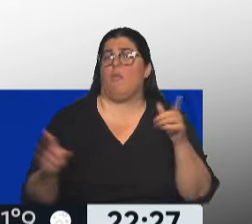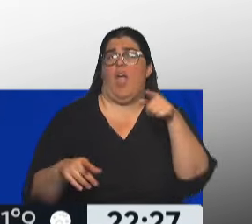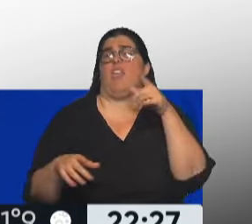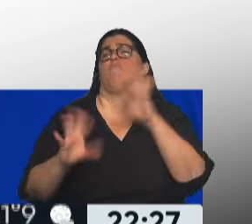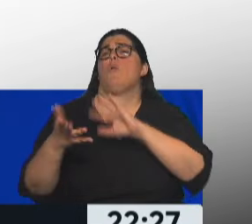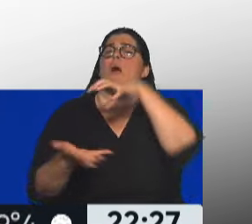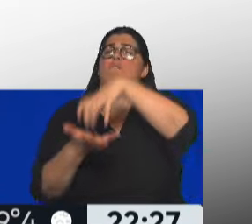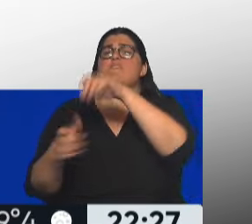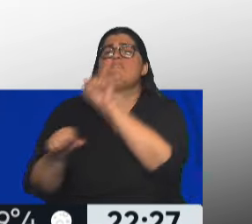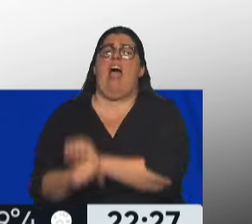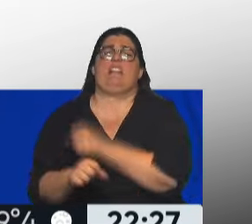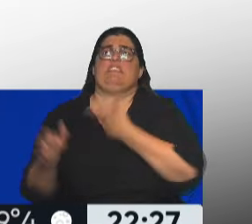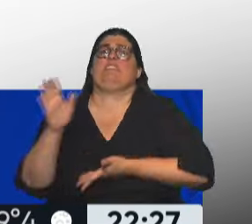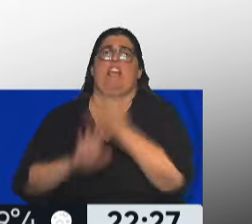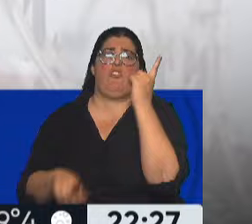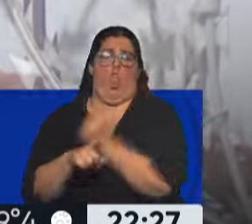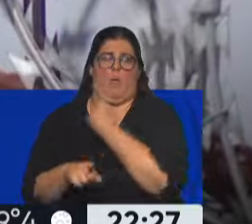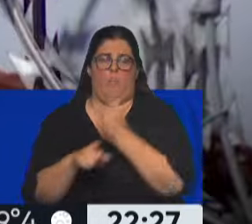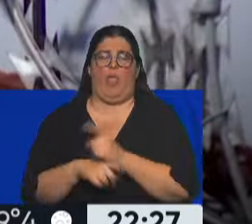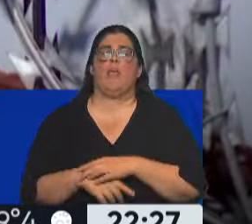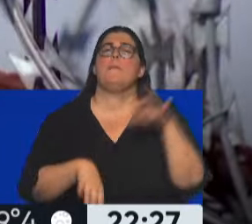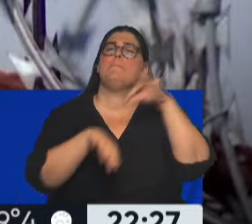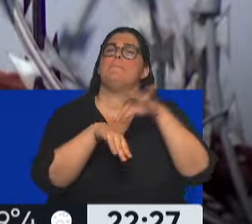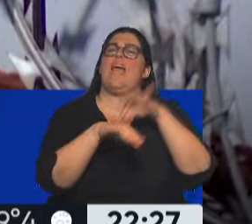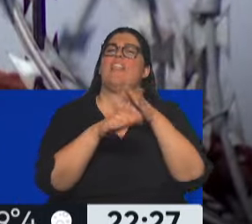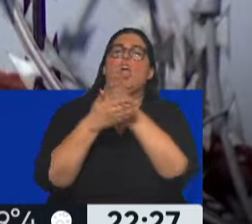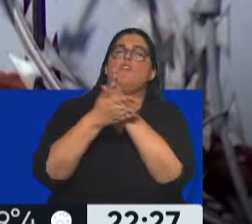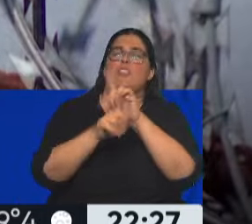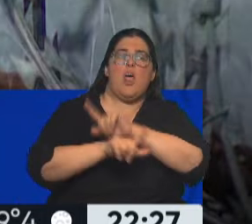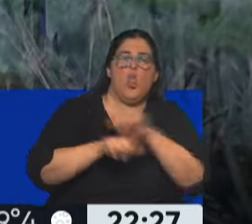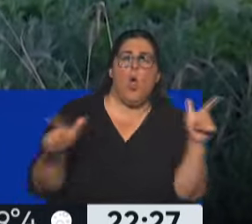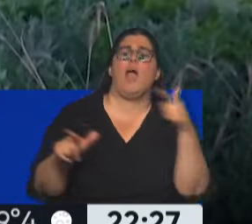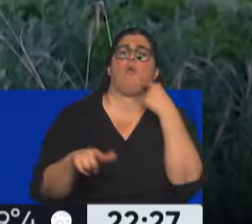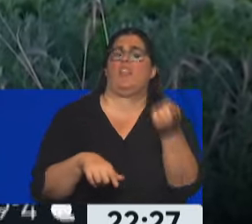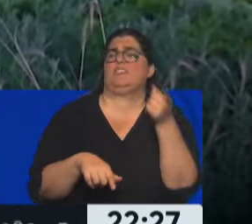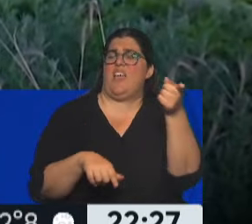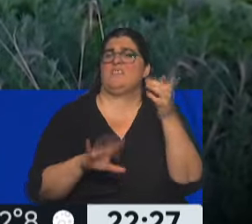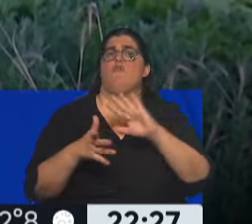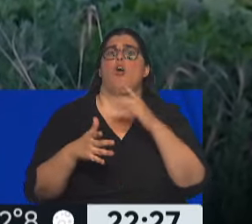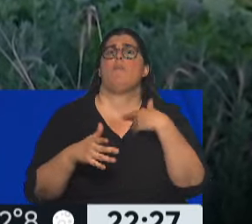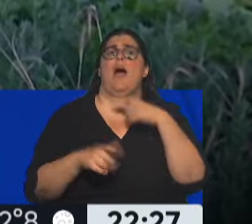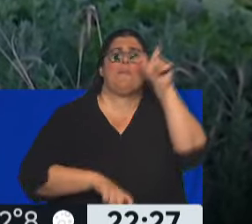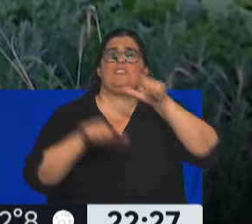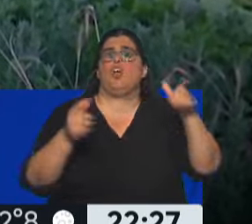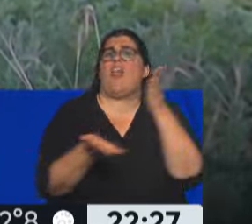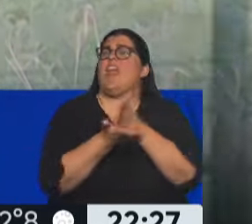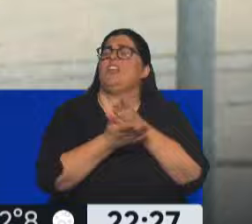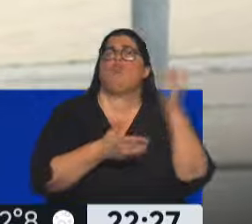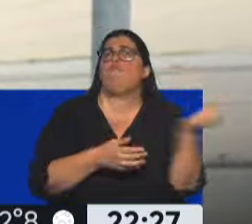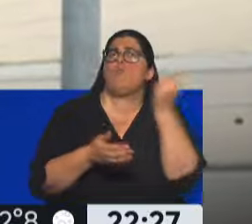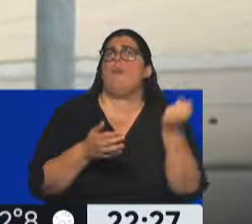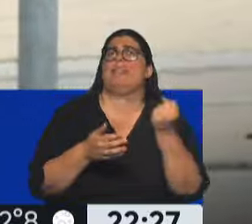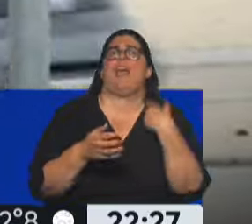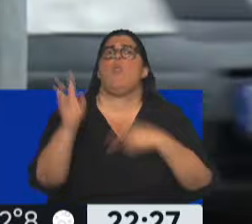Médicos Sin Fronteras, por su parte, calificó la medida como una amenaza que restringe uno de los derechos fundamentales de las personas, que es buscar